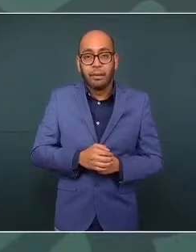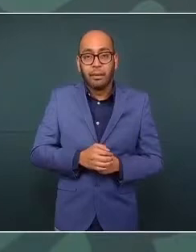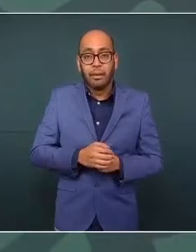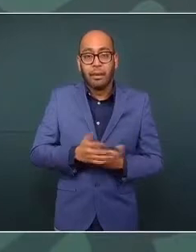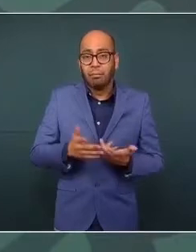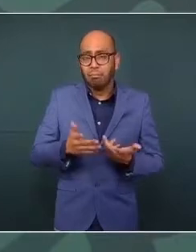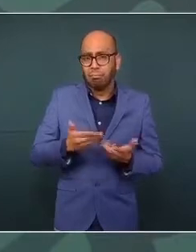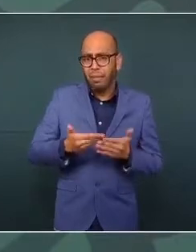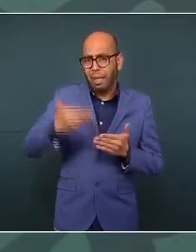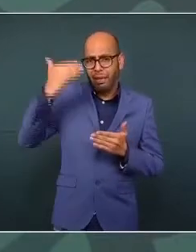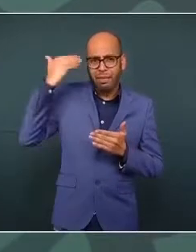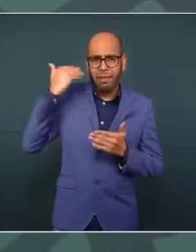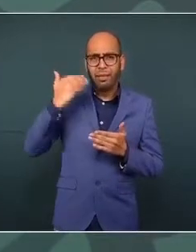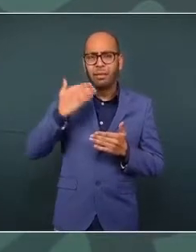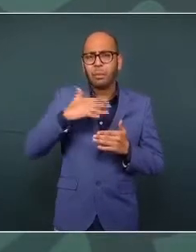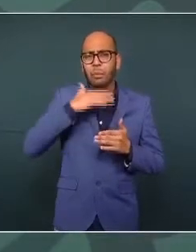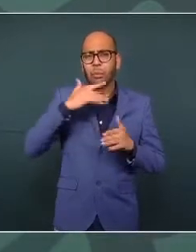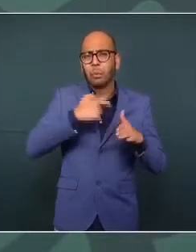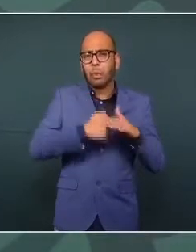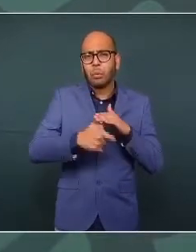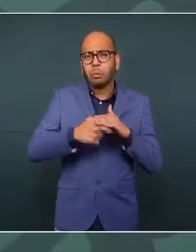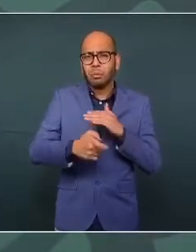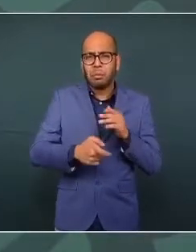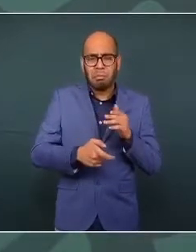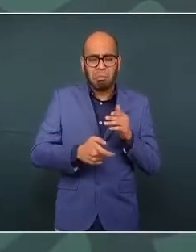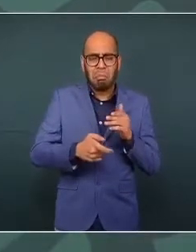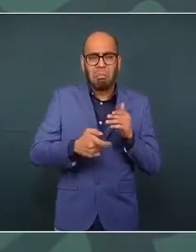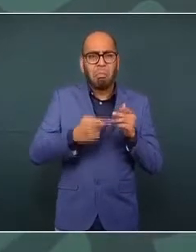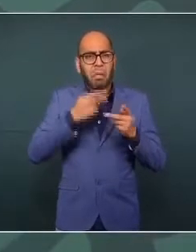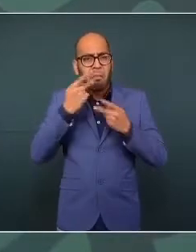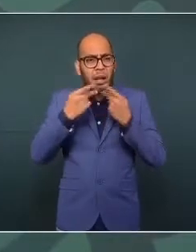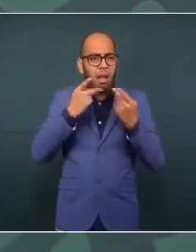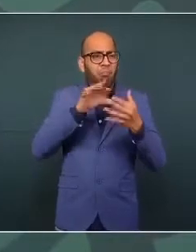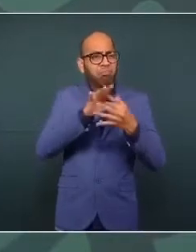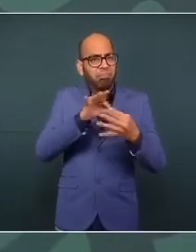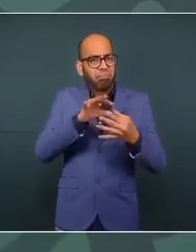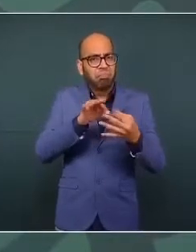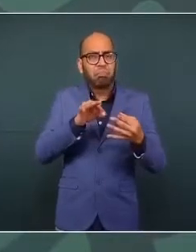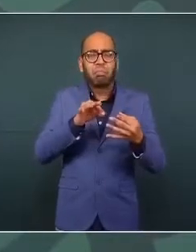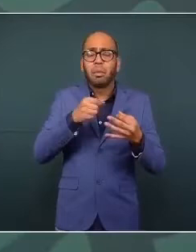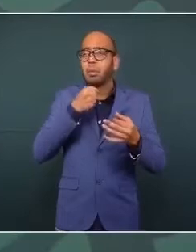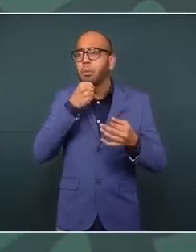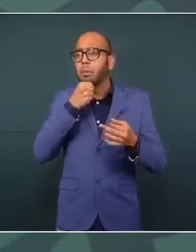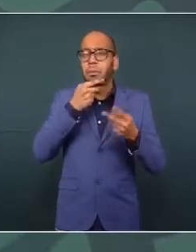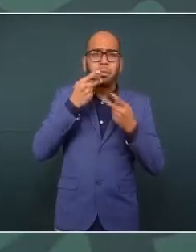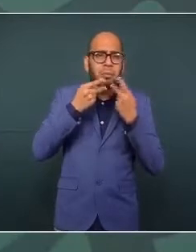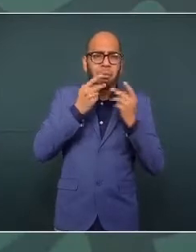no se hablaba de corrupción en México, en el discurso.